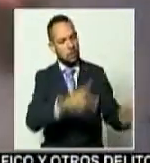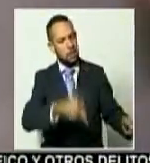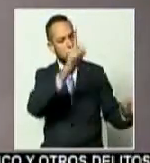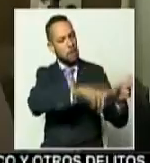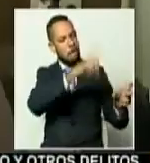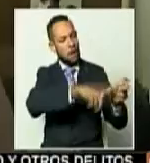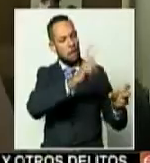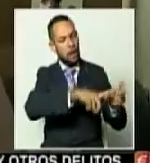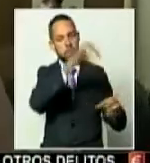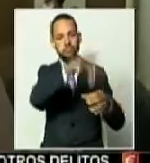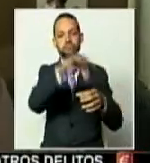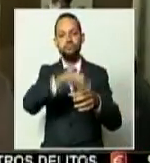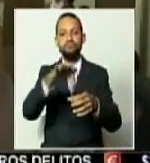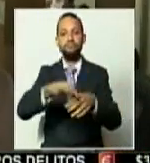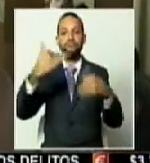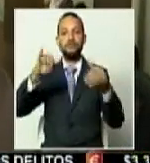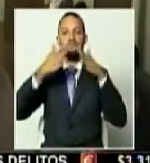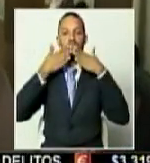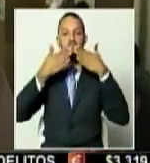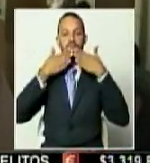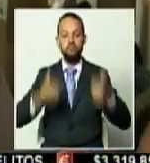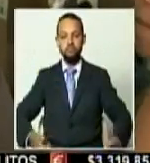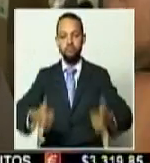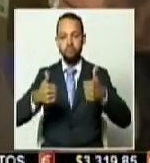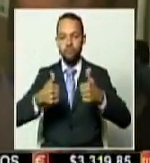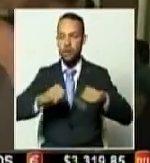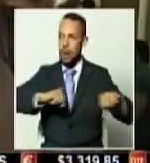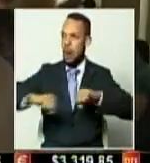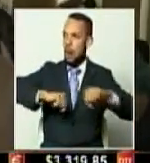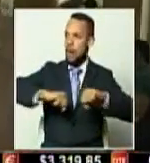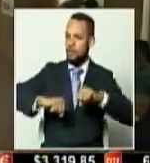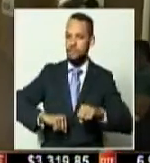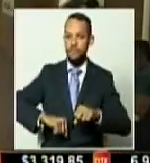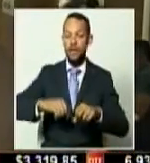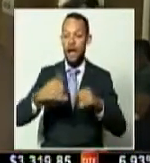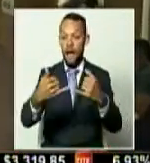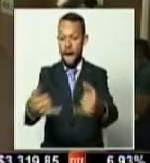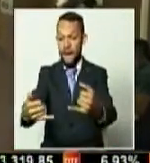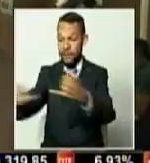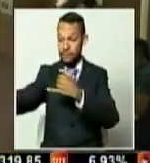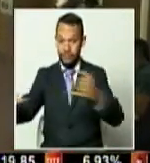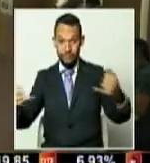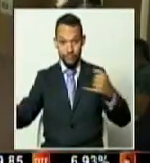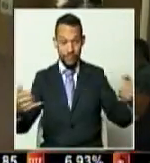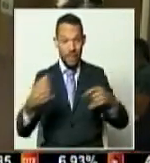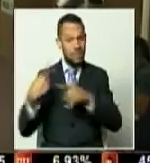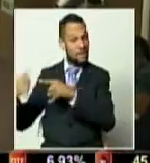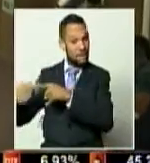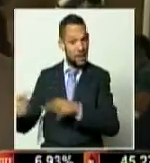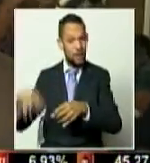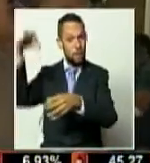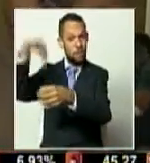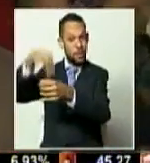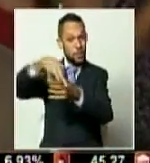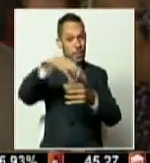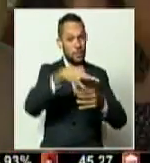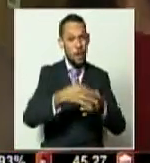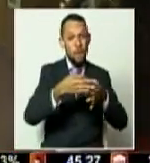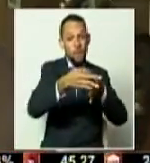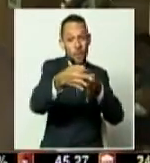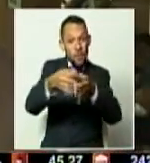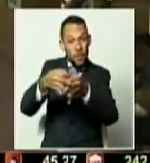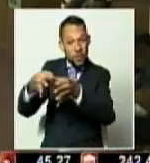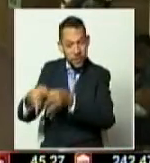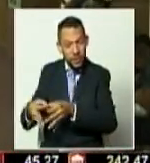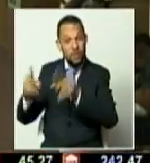jornada electoral. Excelentemente bien, en cada uno de los puestos de votación que se ubicó en cada municipio,